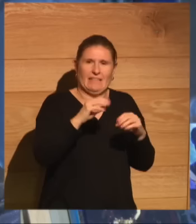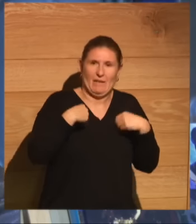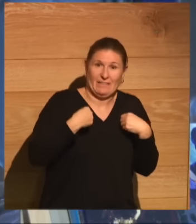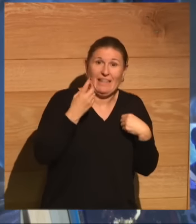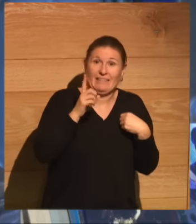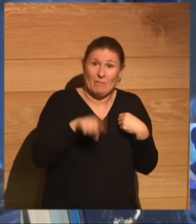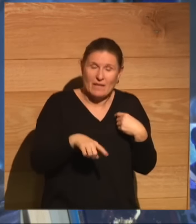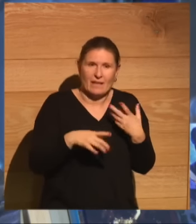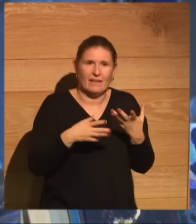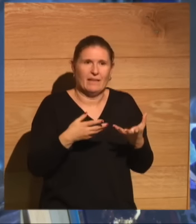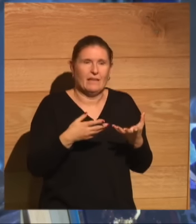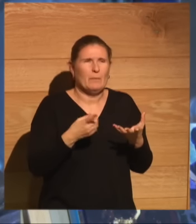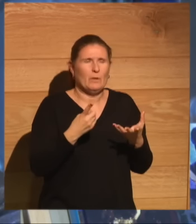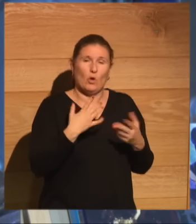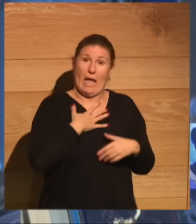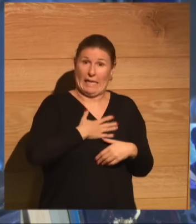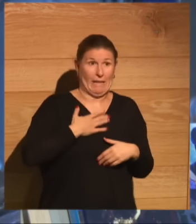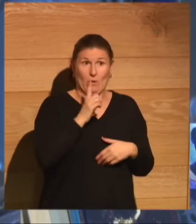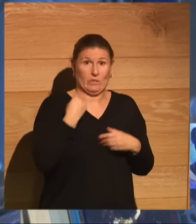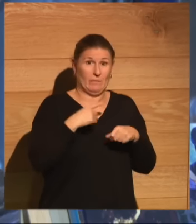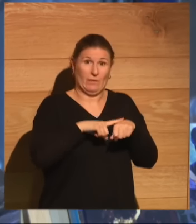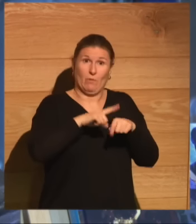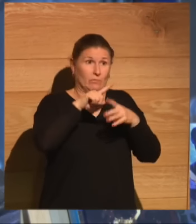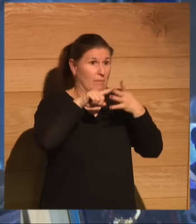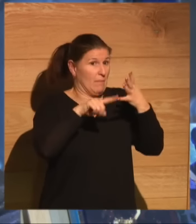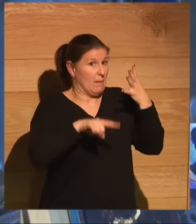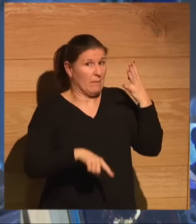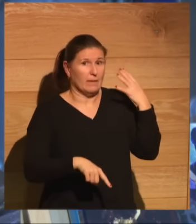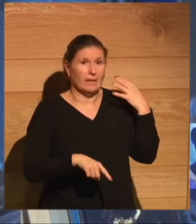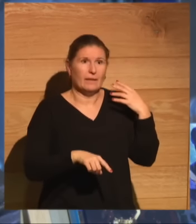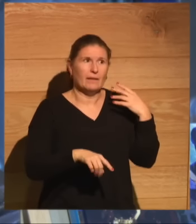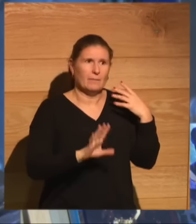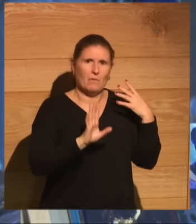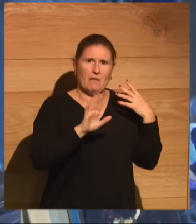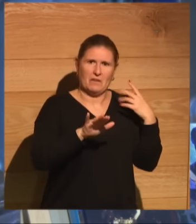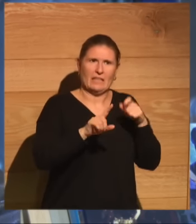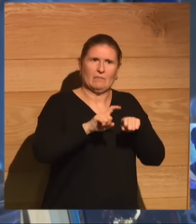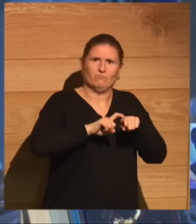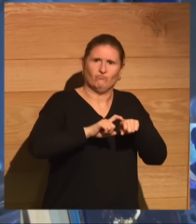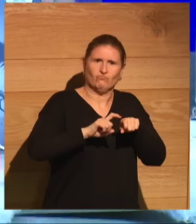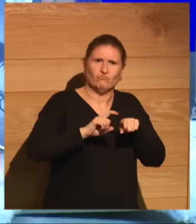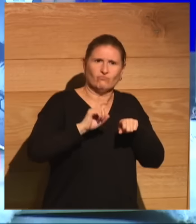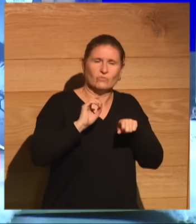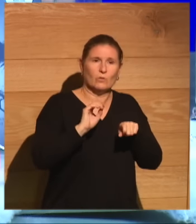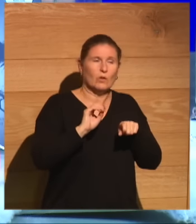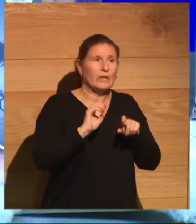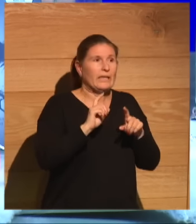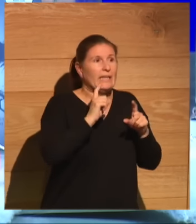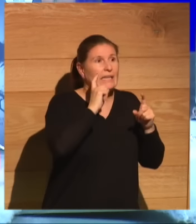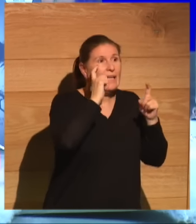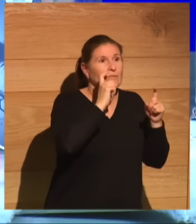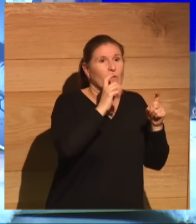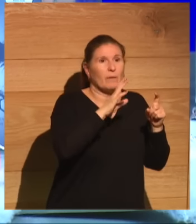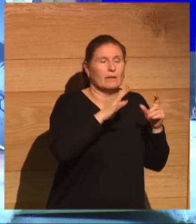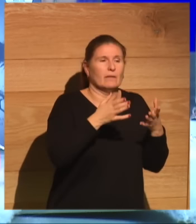pero poco agradable a la vez, y sin embargo consigue ser carismática dentro del poco esfuerzo que hace por llevarse el cariño